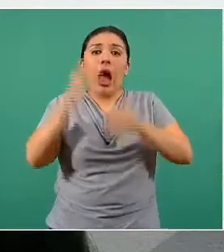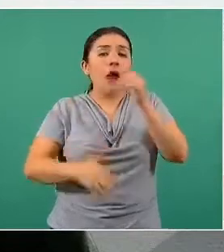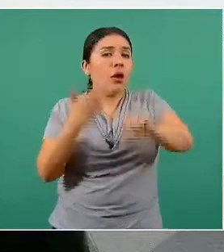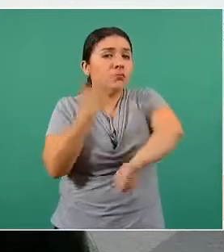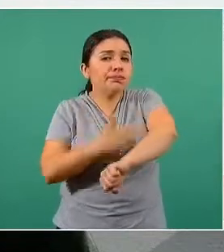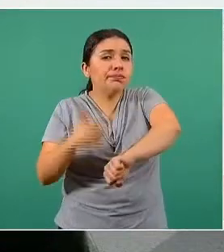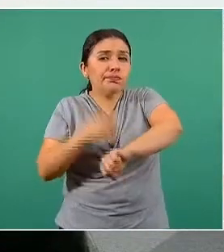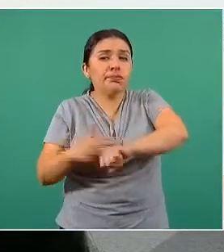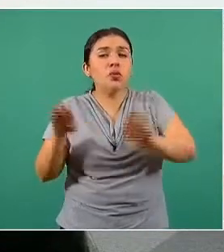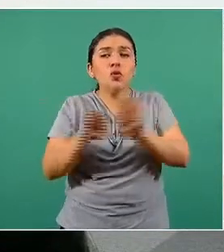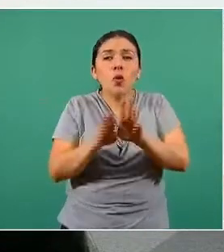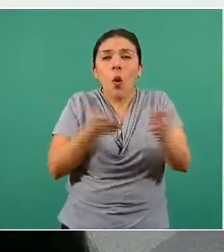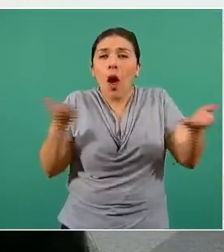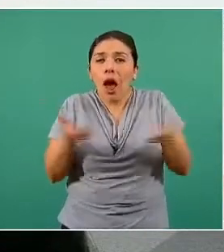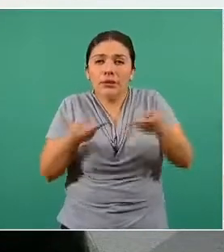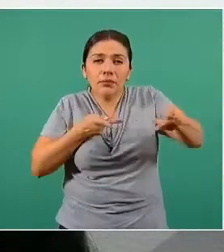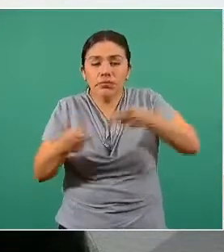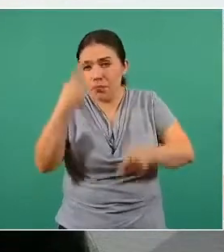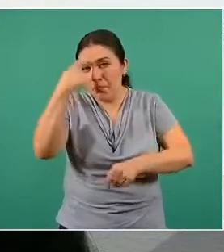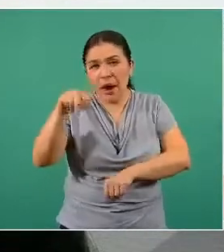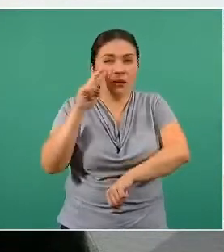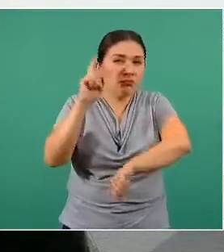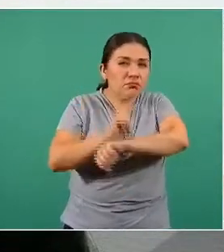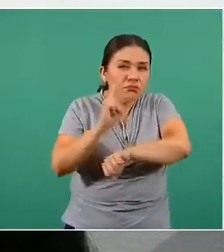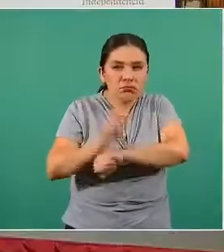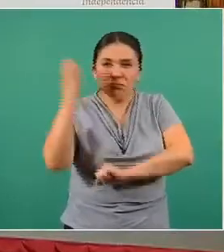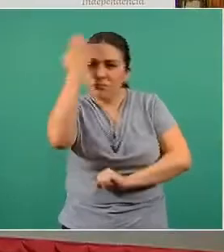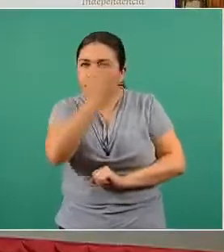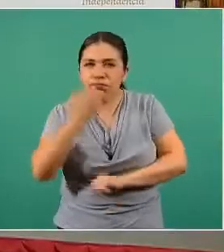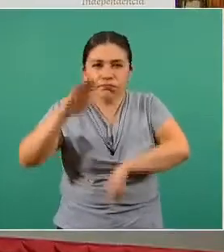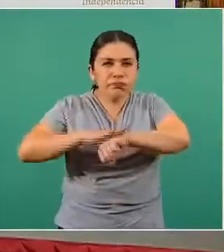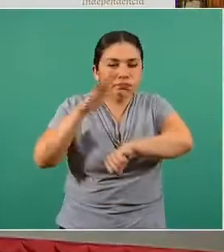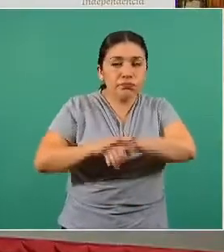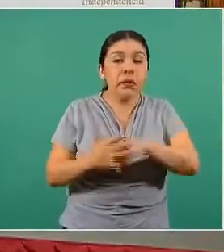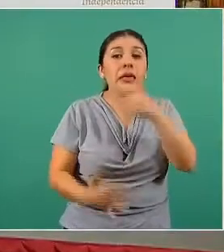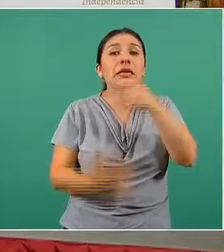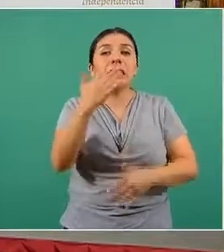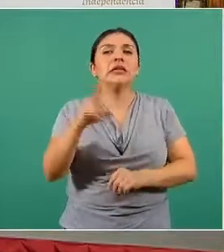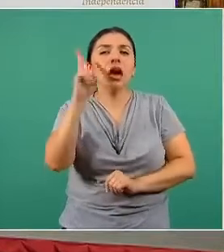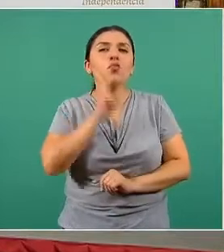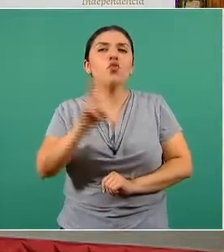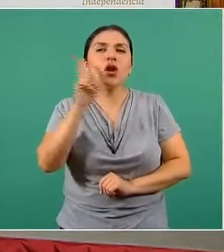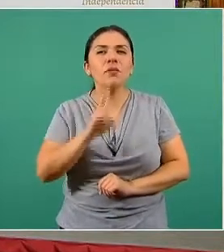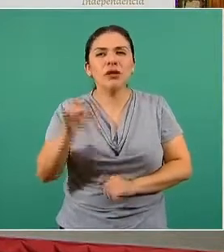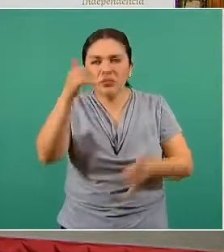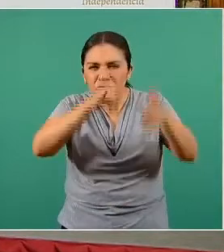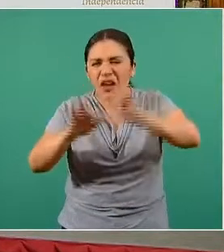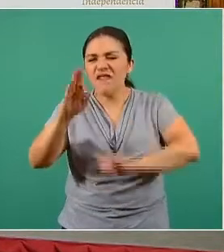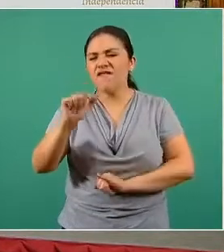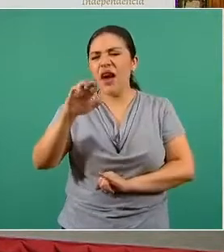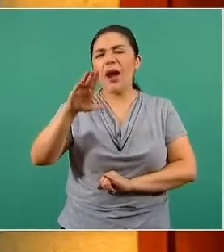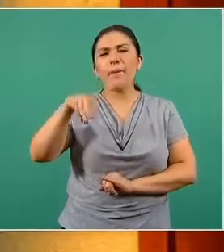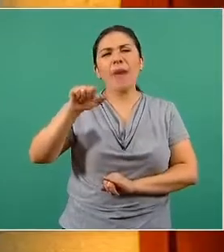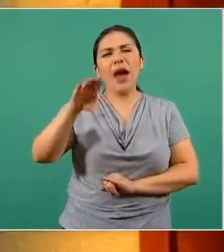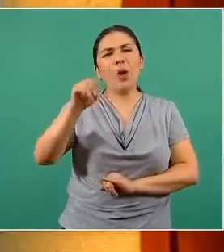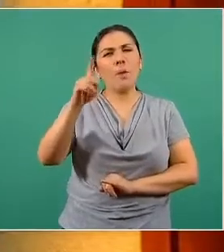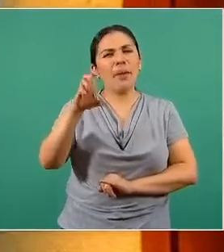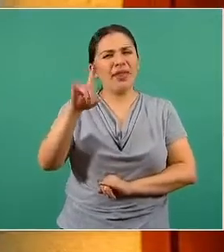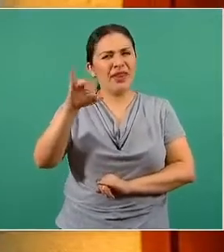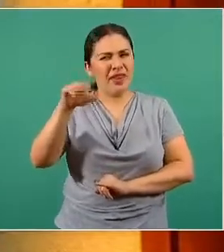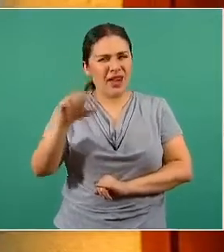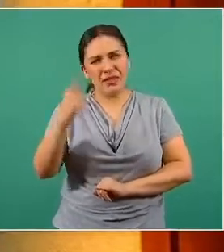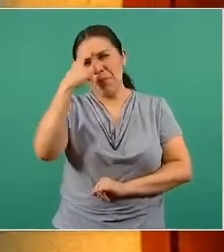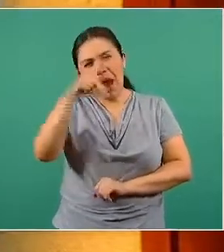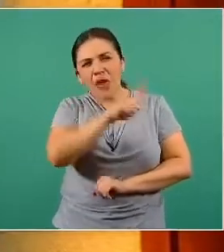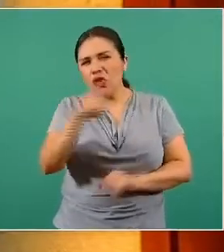el proceso de inspección, verificación, las 15 pruebas farmacopéicas que se le hacen a todas las